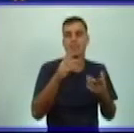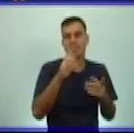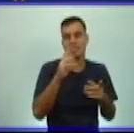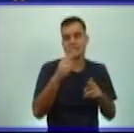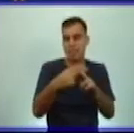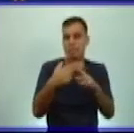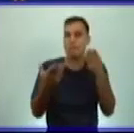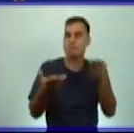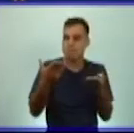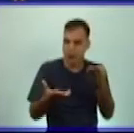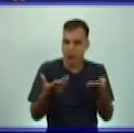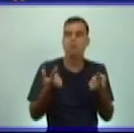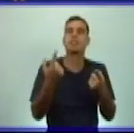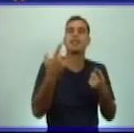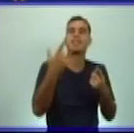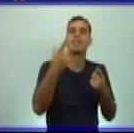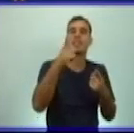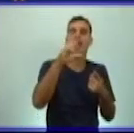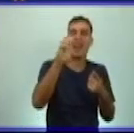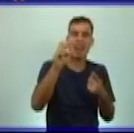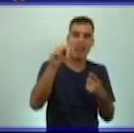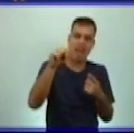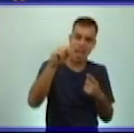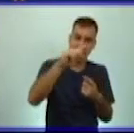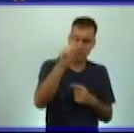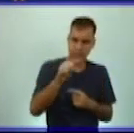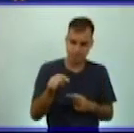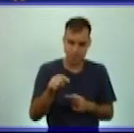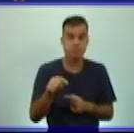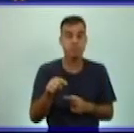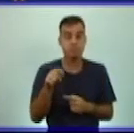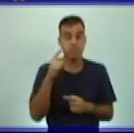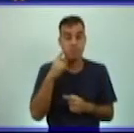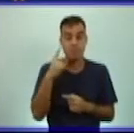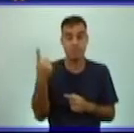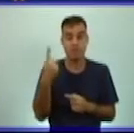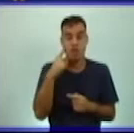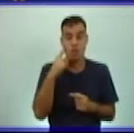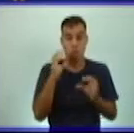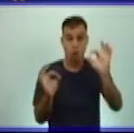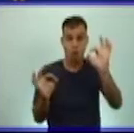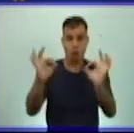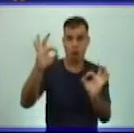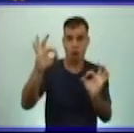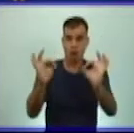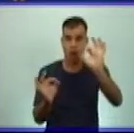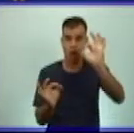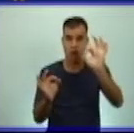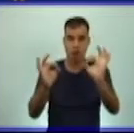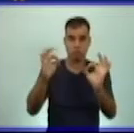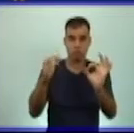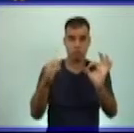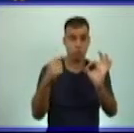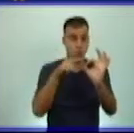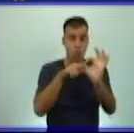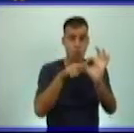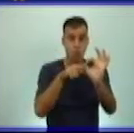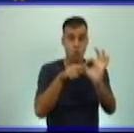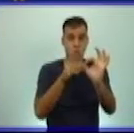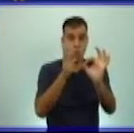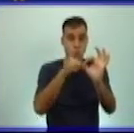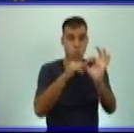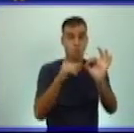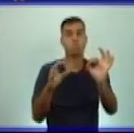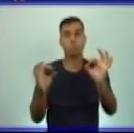porque el dispositivo está conformado por dos espiras. Una espira que no tiene continuidad y una